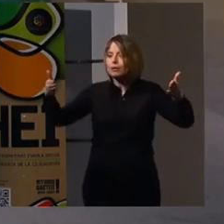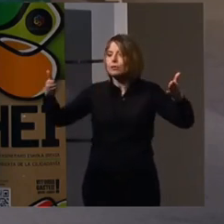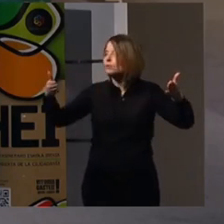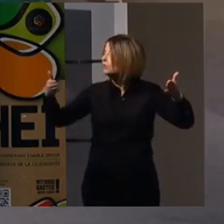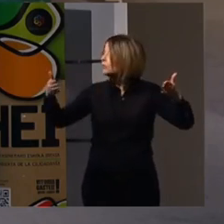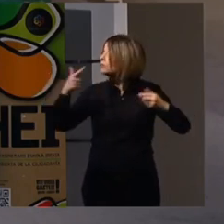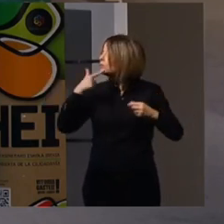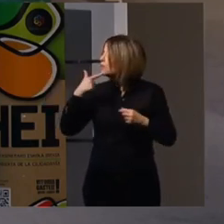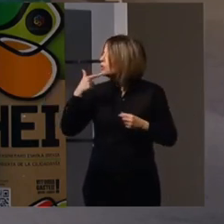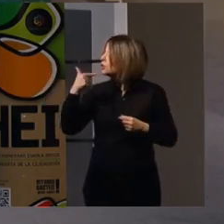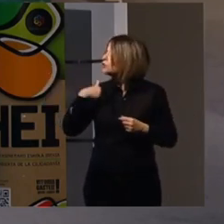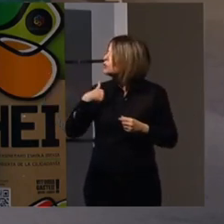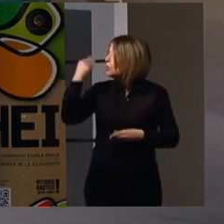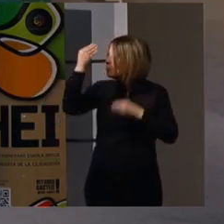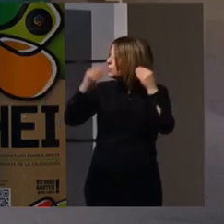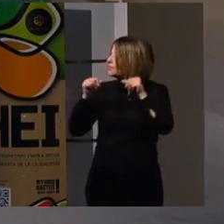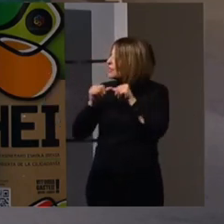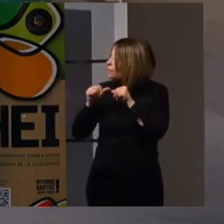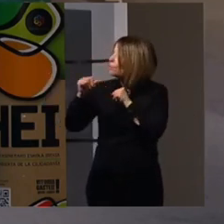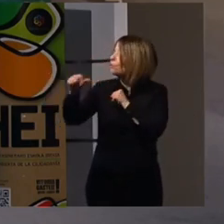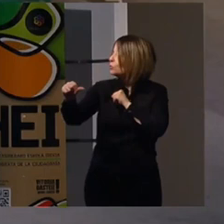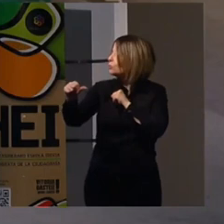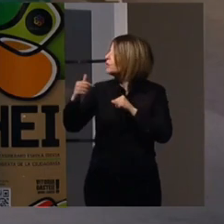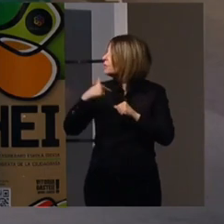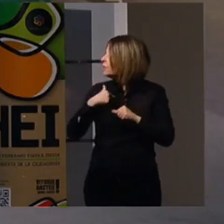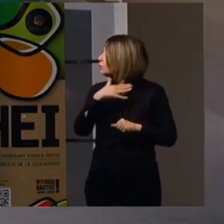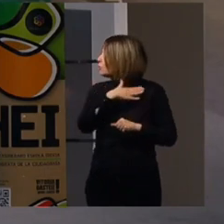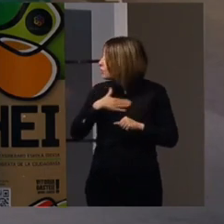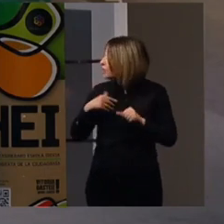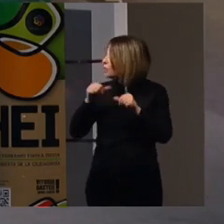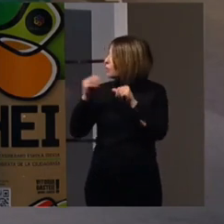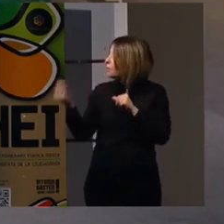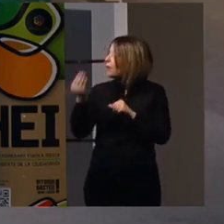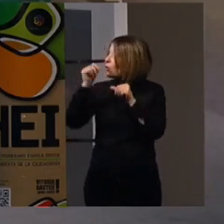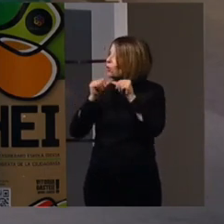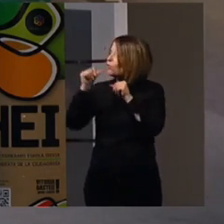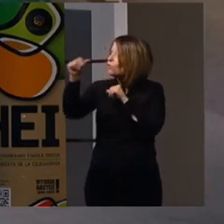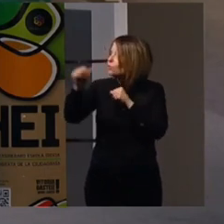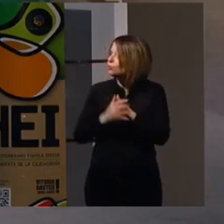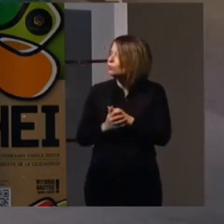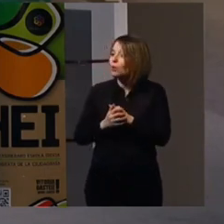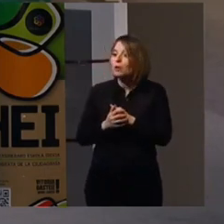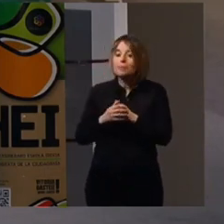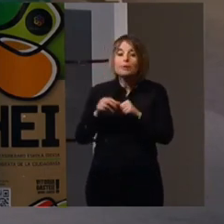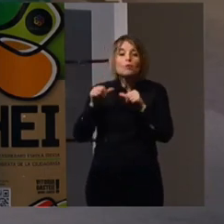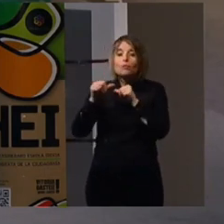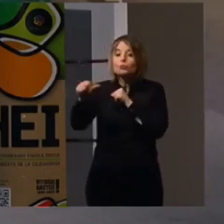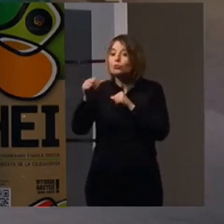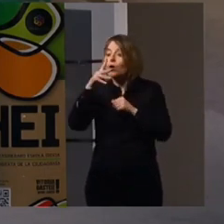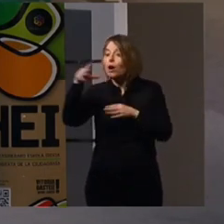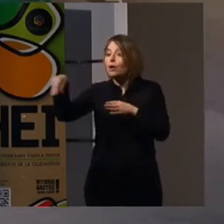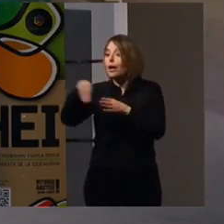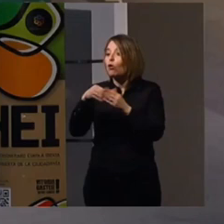brecha, y de decir, quiero pensar en un futuro a largo plazo y quiero que todos tengamos un futuro mejor. Pero de alguna manera este futuro no estaba en la